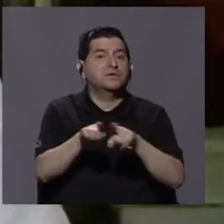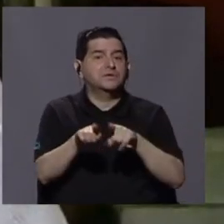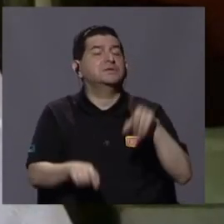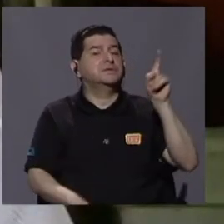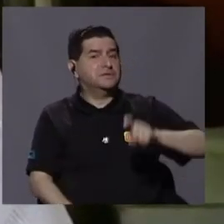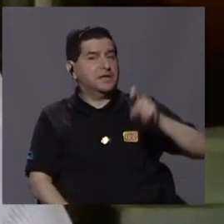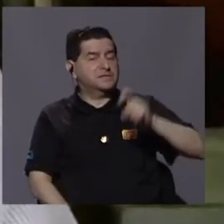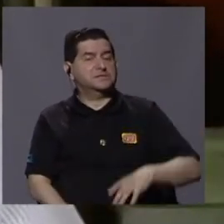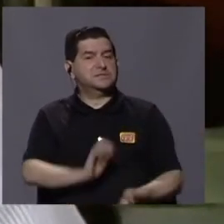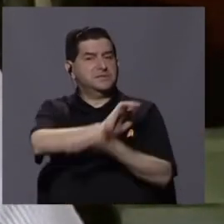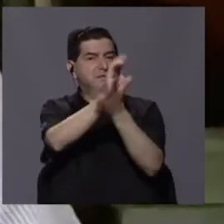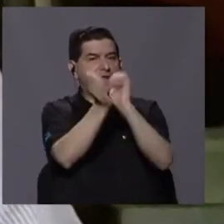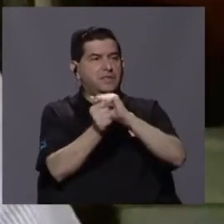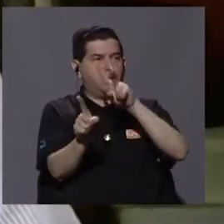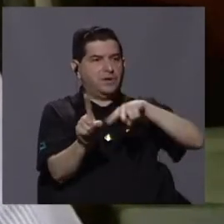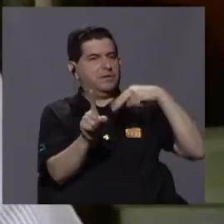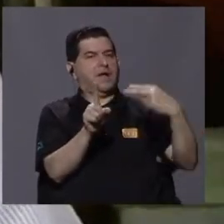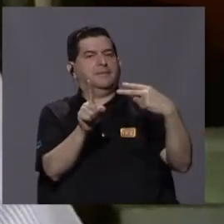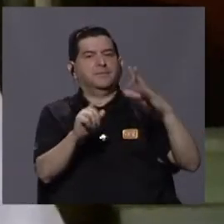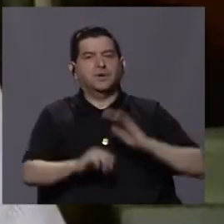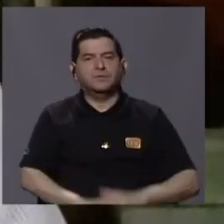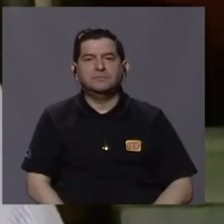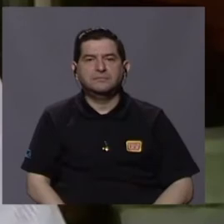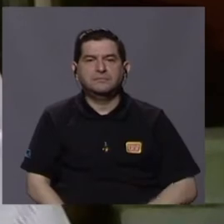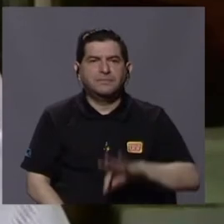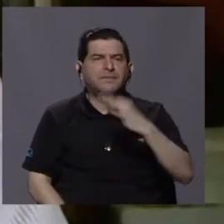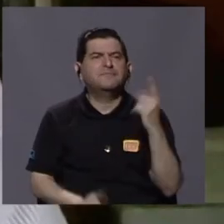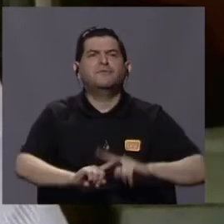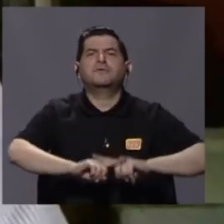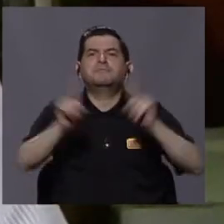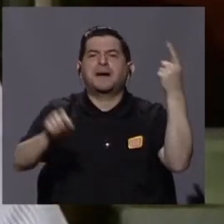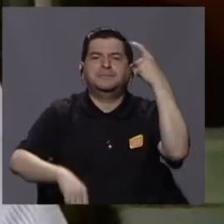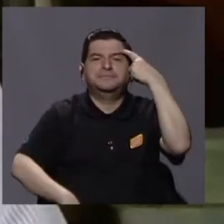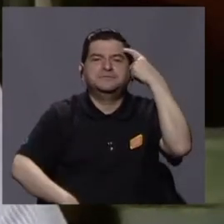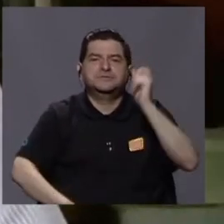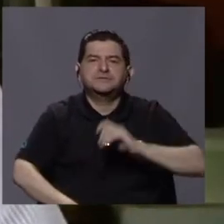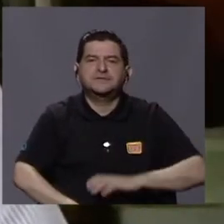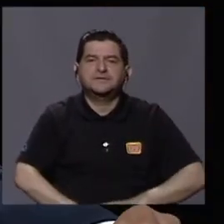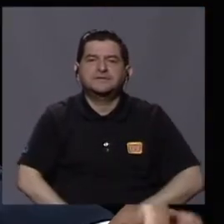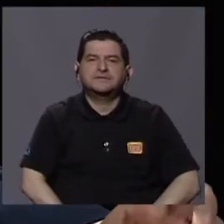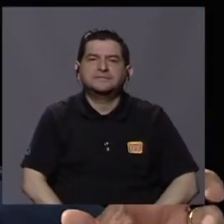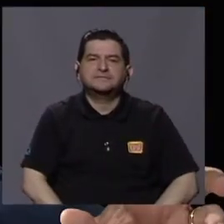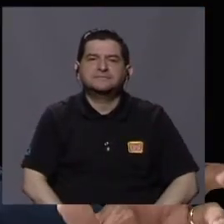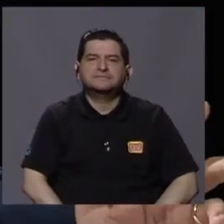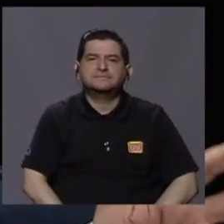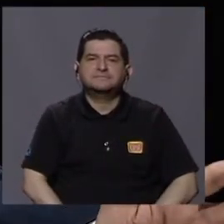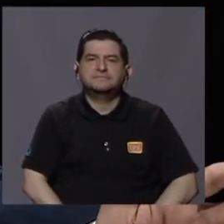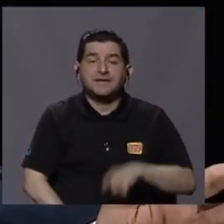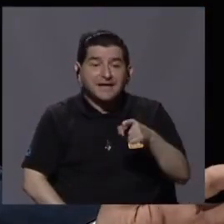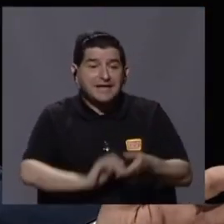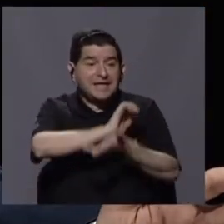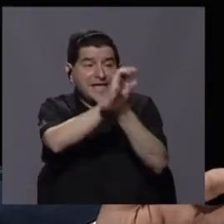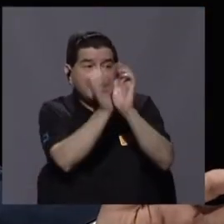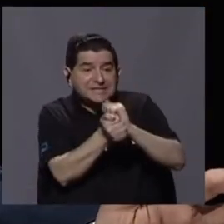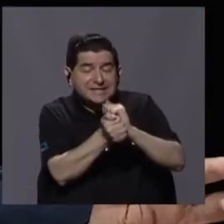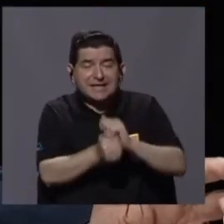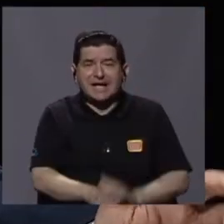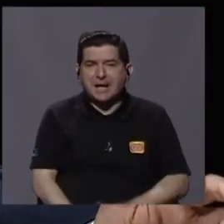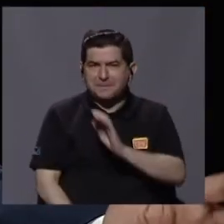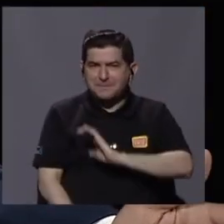necesidad de un cambio paradigmático tuviera manera diferente de pensar y como ese cambio cualitativo